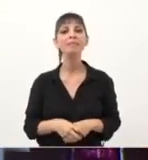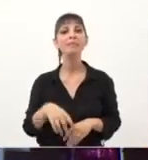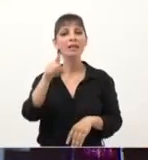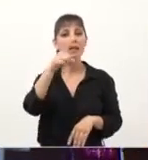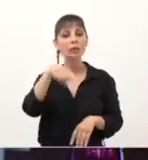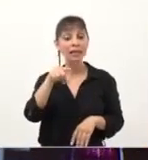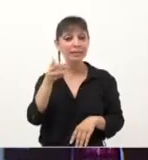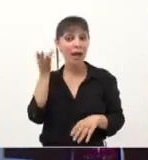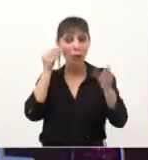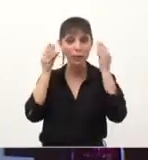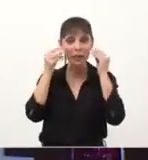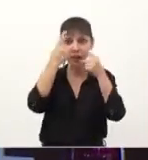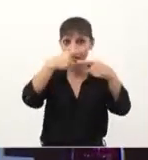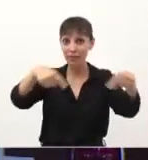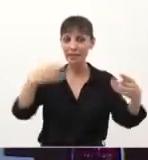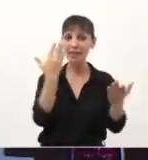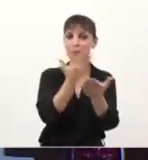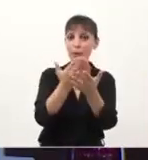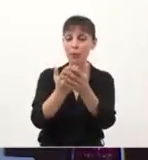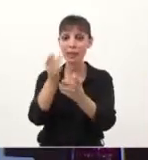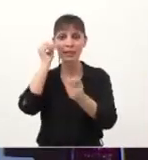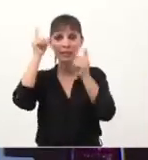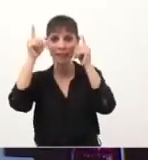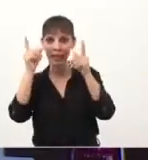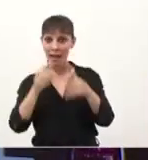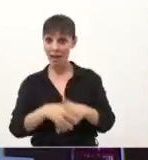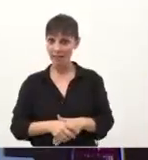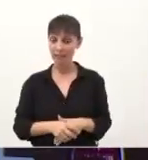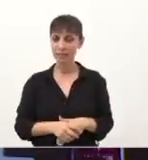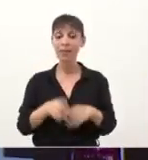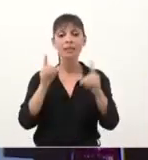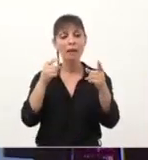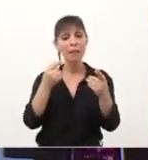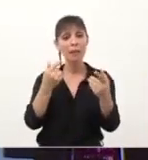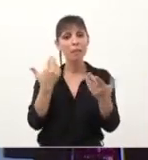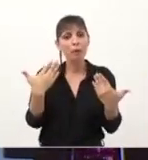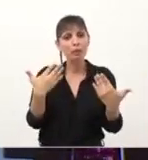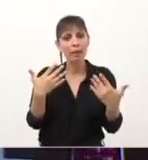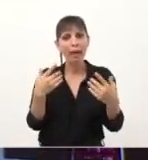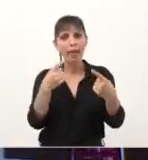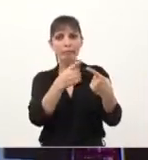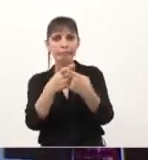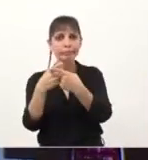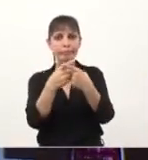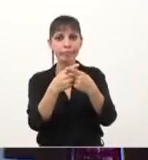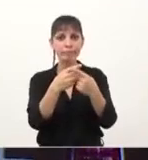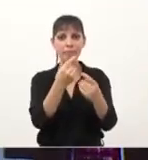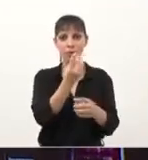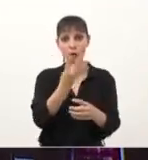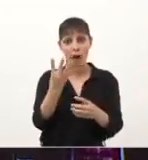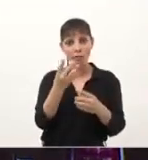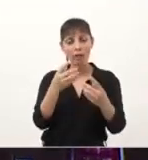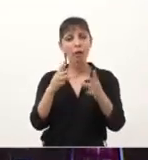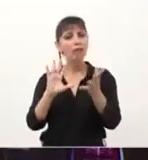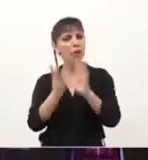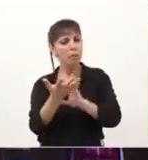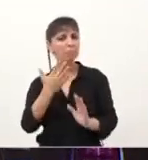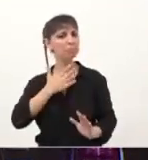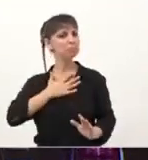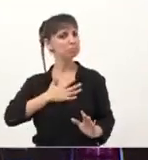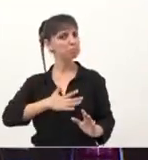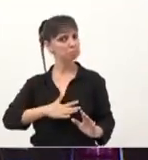escuchando propuestas e ideas, ¿no? Latiguillos de campaña. Y la posibilidad de confrontar, ¿no? Entre los candidatos en forma civilizada